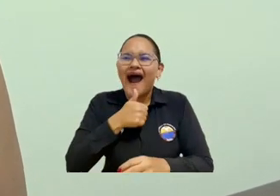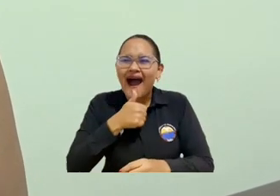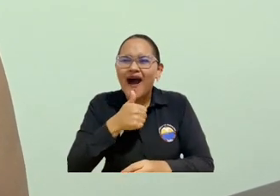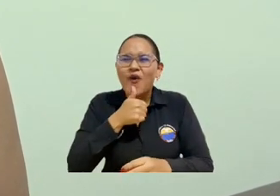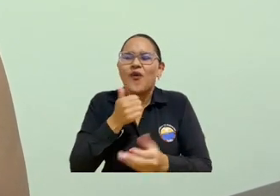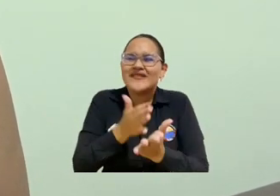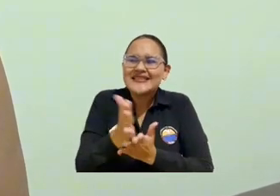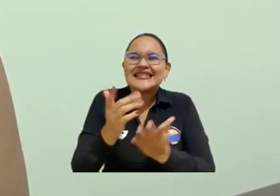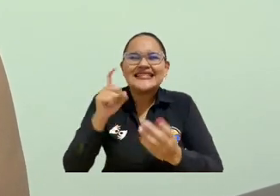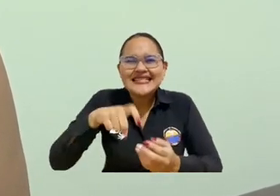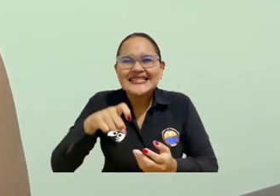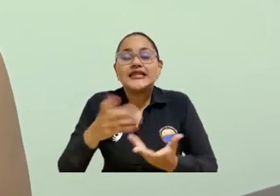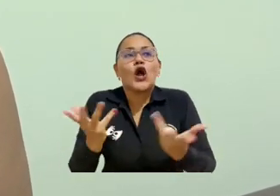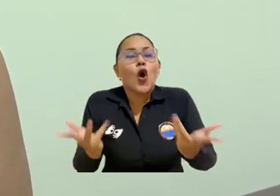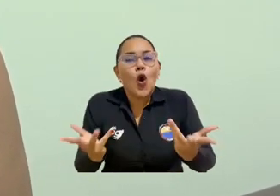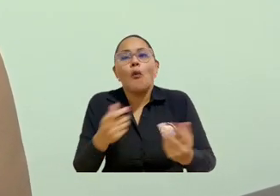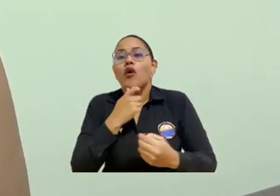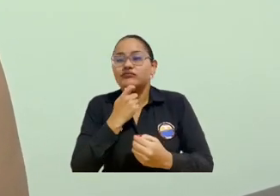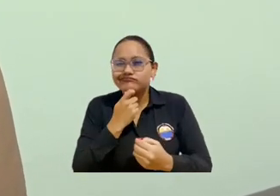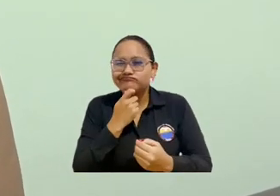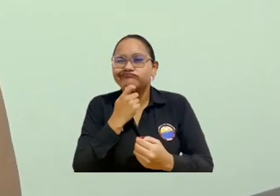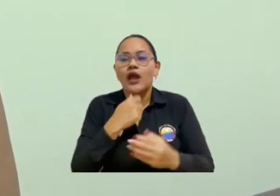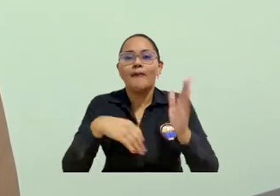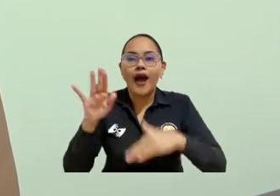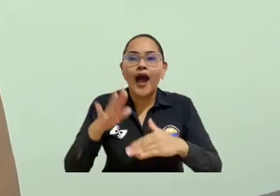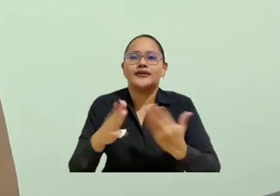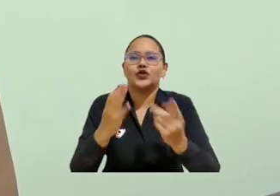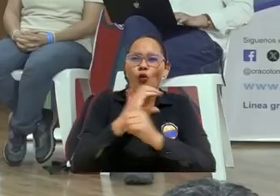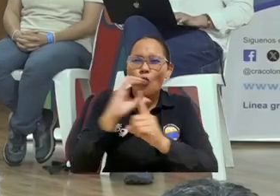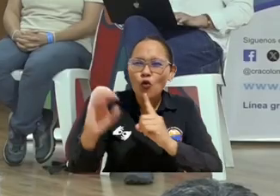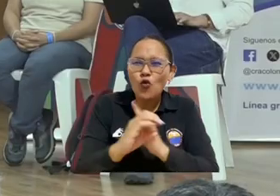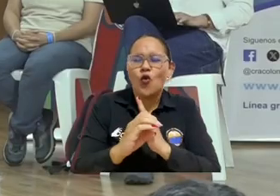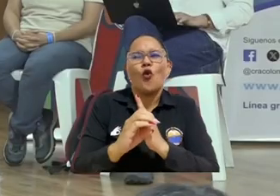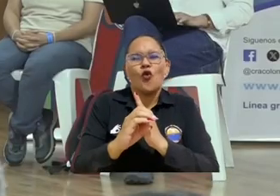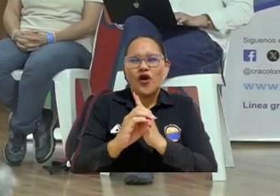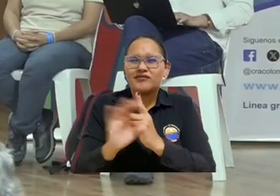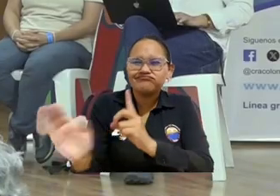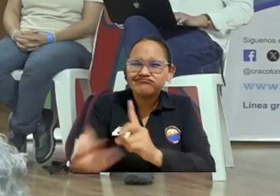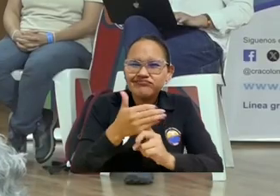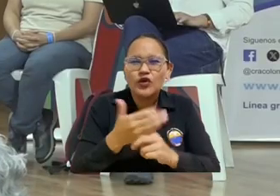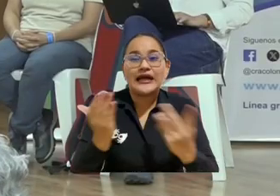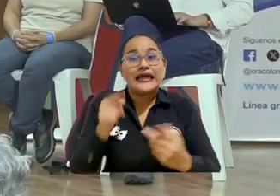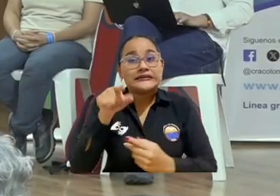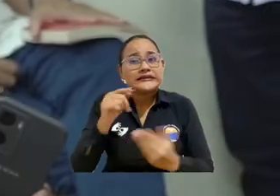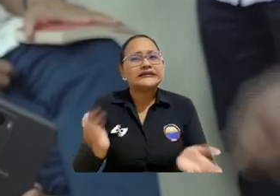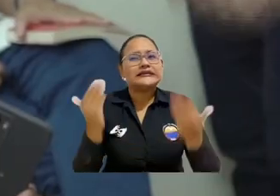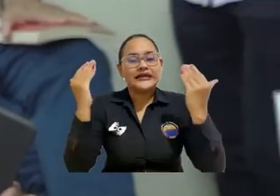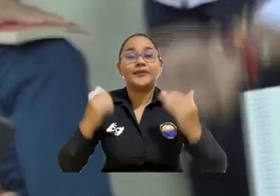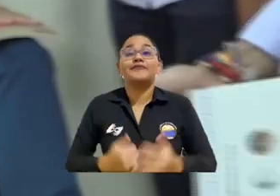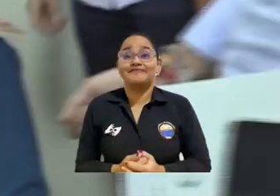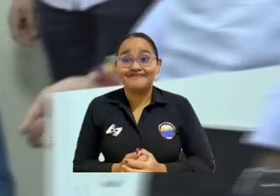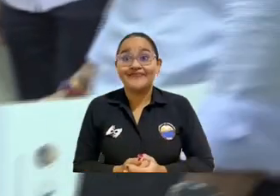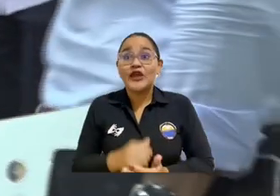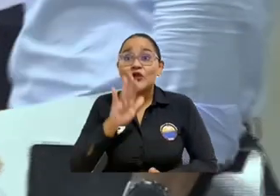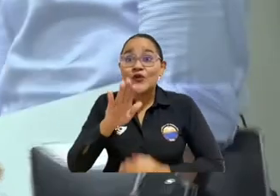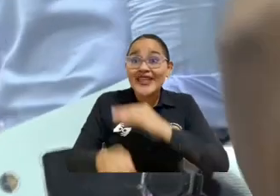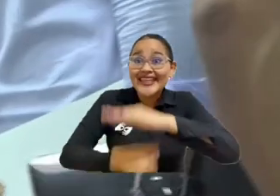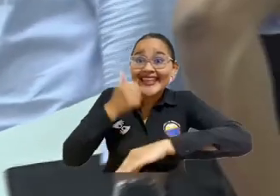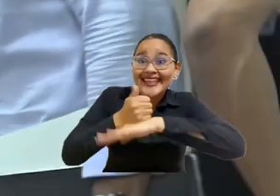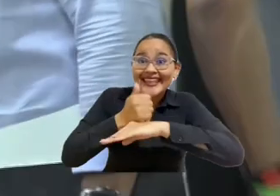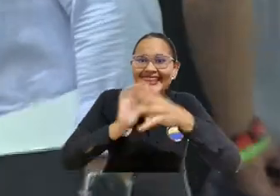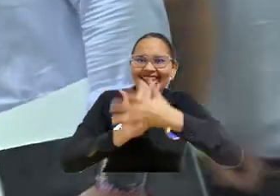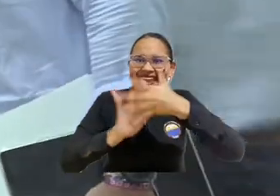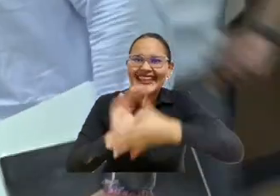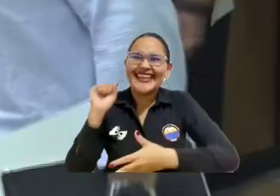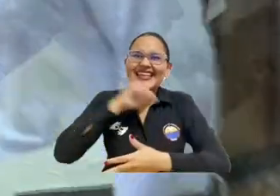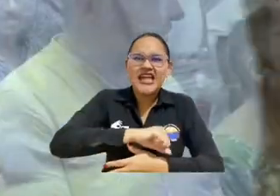esencia de la convivencia y la protección de las culturas para unim Magdalena y su rector Pablo Vera Salazar acoger este